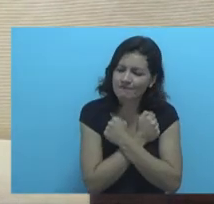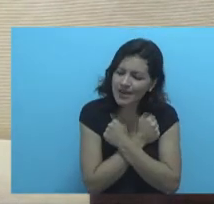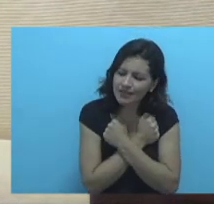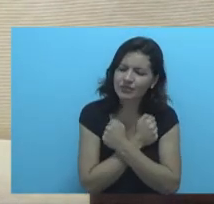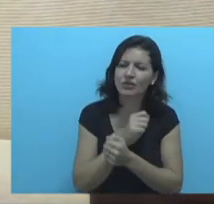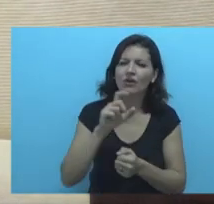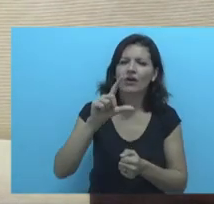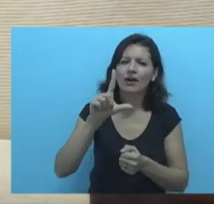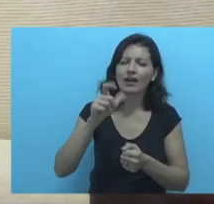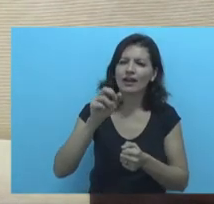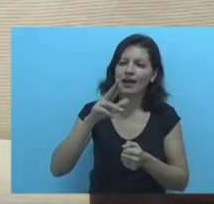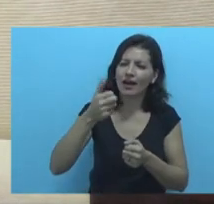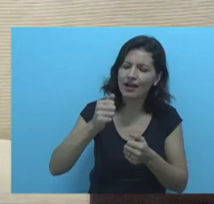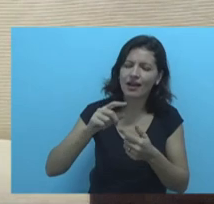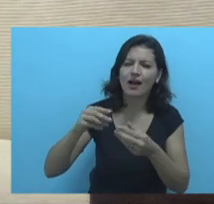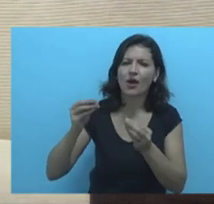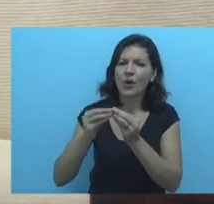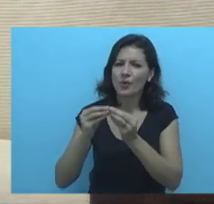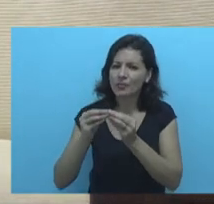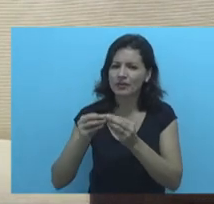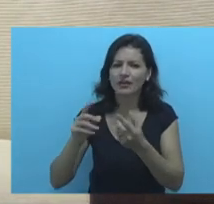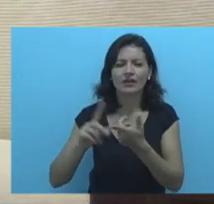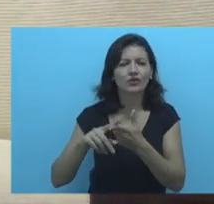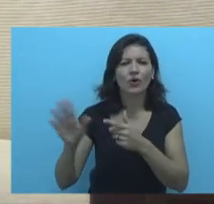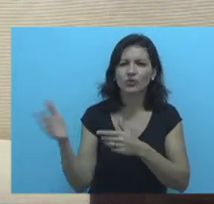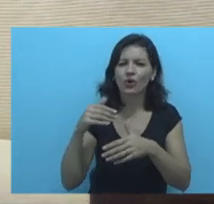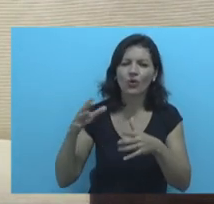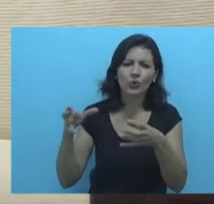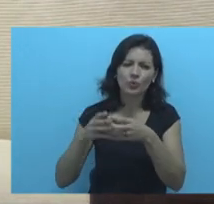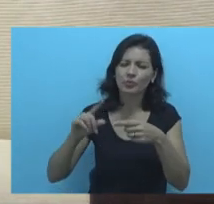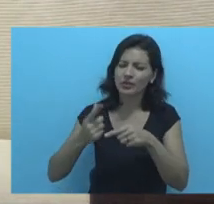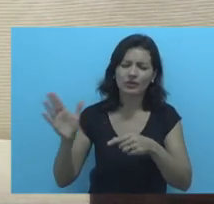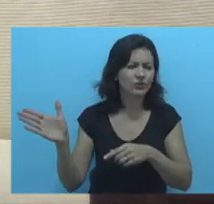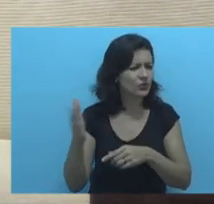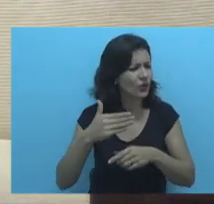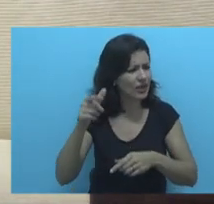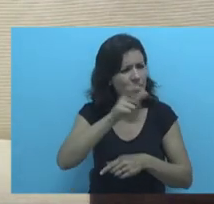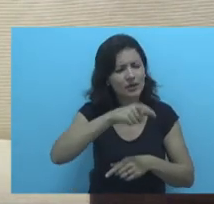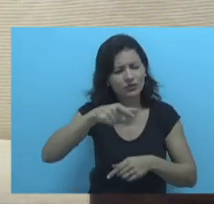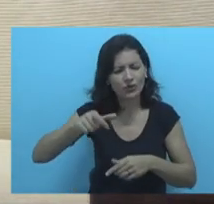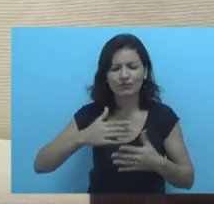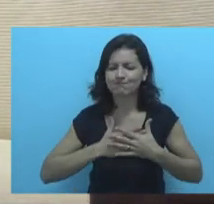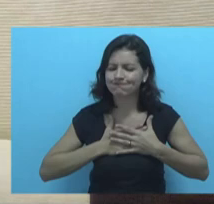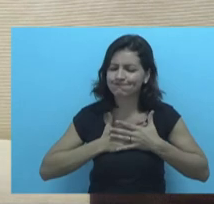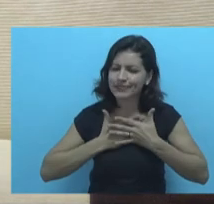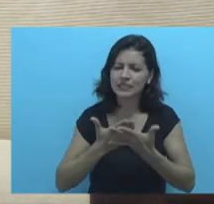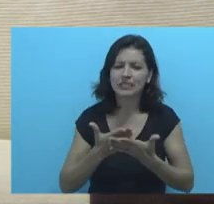sus compañeros, a todos los militantes y a todos los que lo quisimos muchísimo, bueno, un vacío